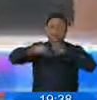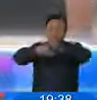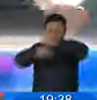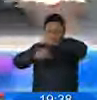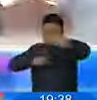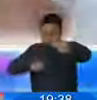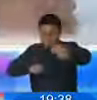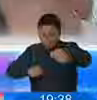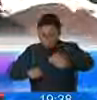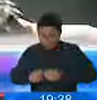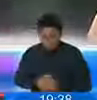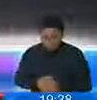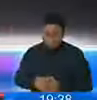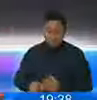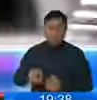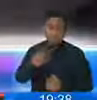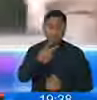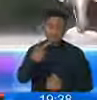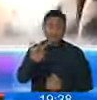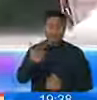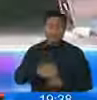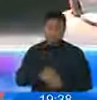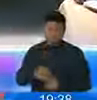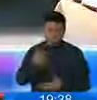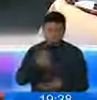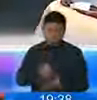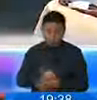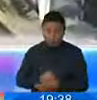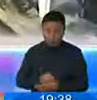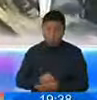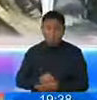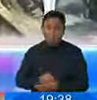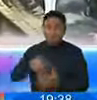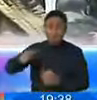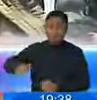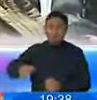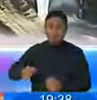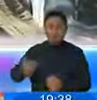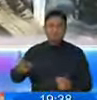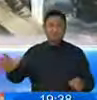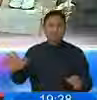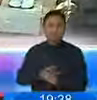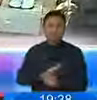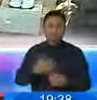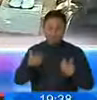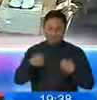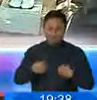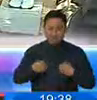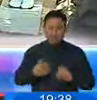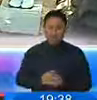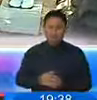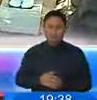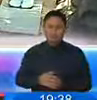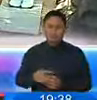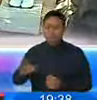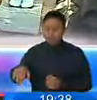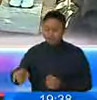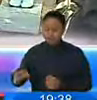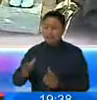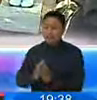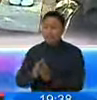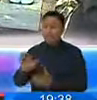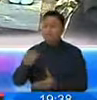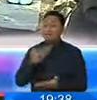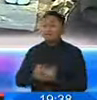vista, todo hacía pensar que las señoras salían de comprar. Las carteras estaban repletas de ropa. No supieron justificar la procedencia